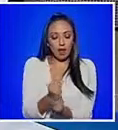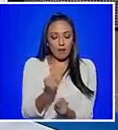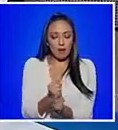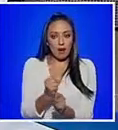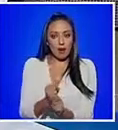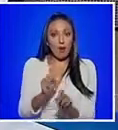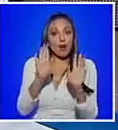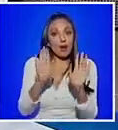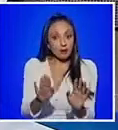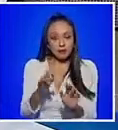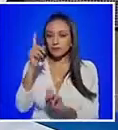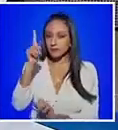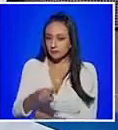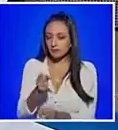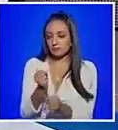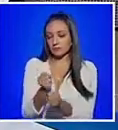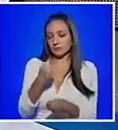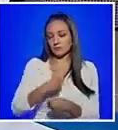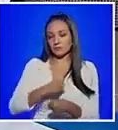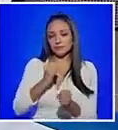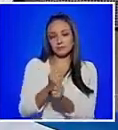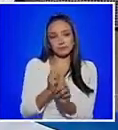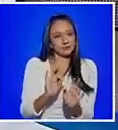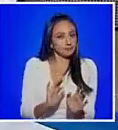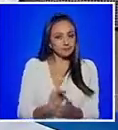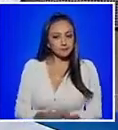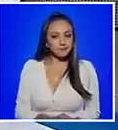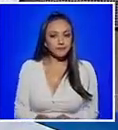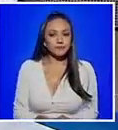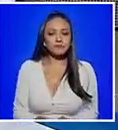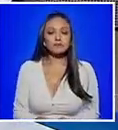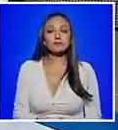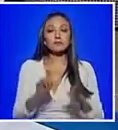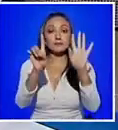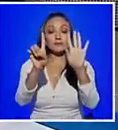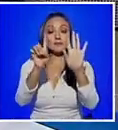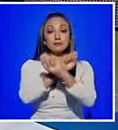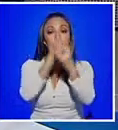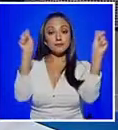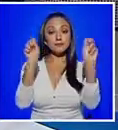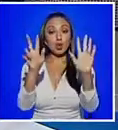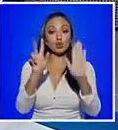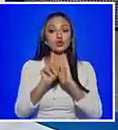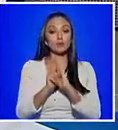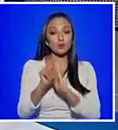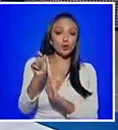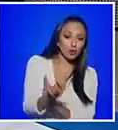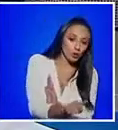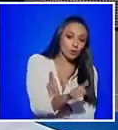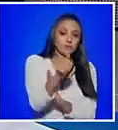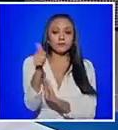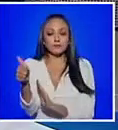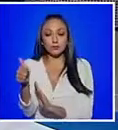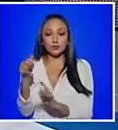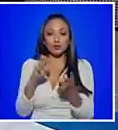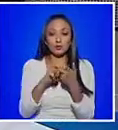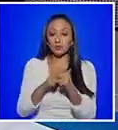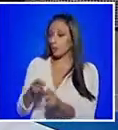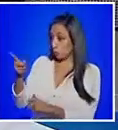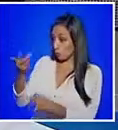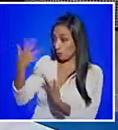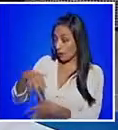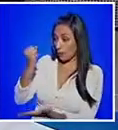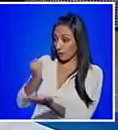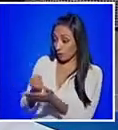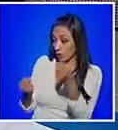deben ejecutarse y sobre todo concluir las obras. Son las 6:08 y vamos también a hablarles de otro problema. ¿Ya matriculaste tu carro? Ya